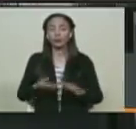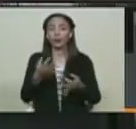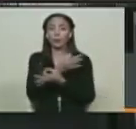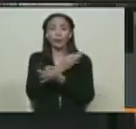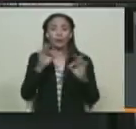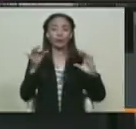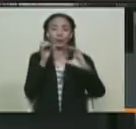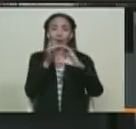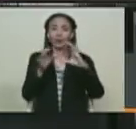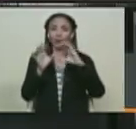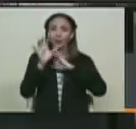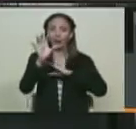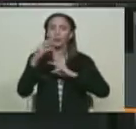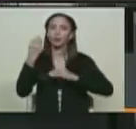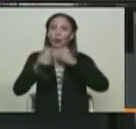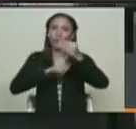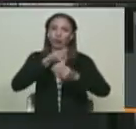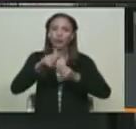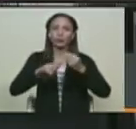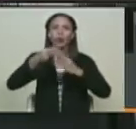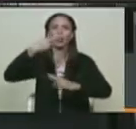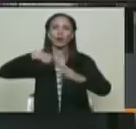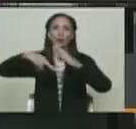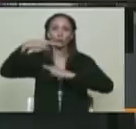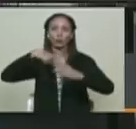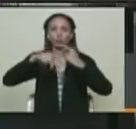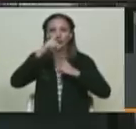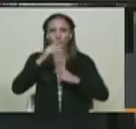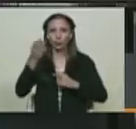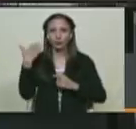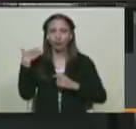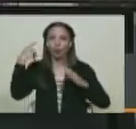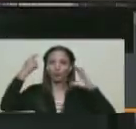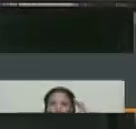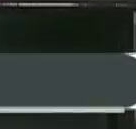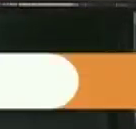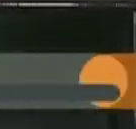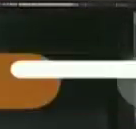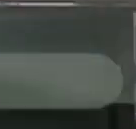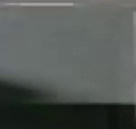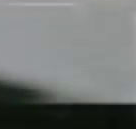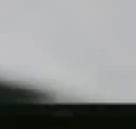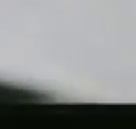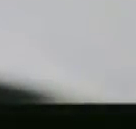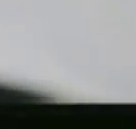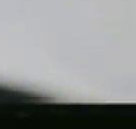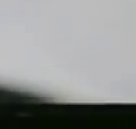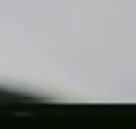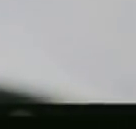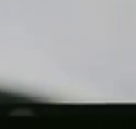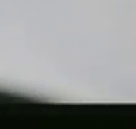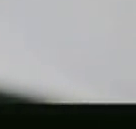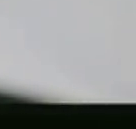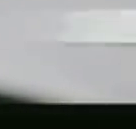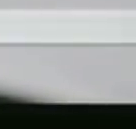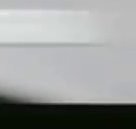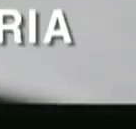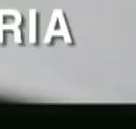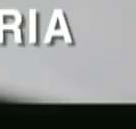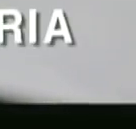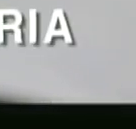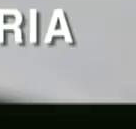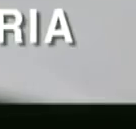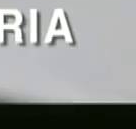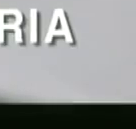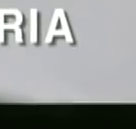y bendita de la Revolución Bolivariana del 2017. Adelante, video. Carnet